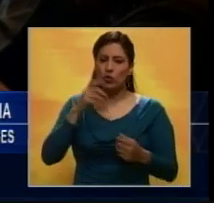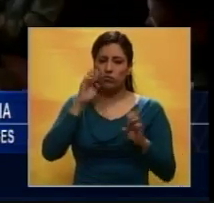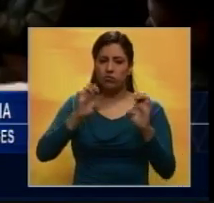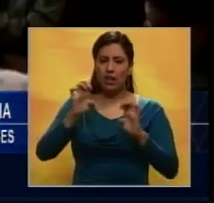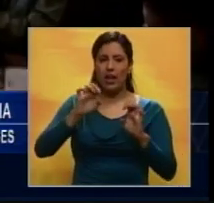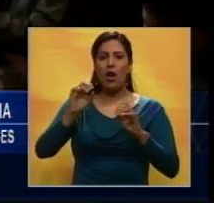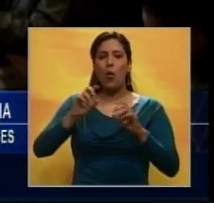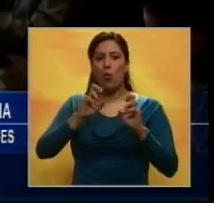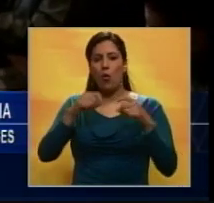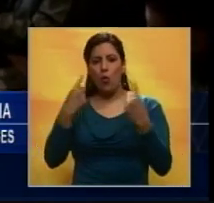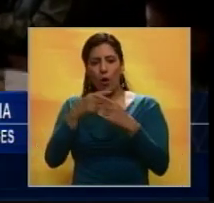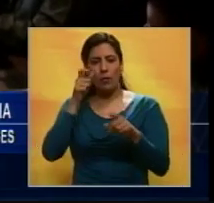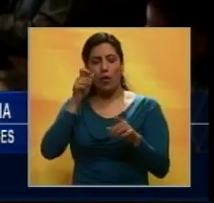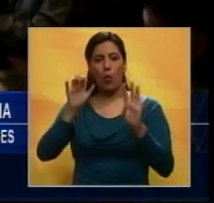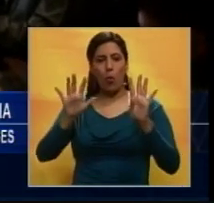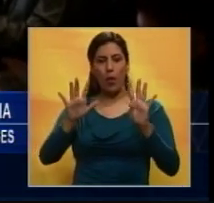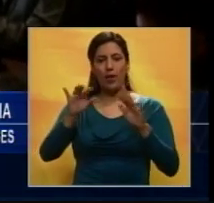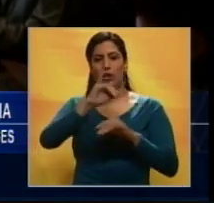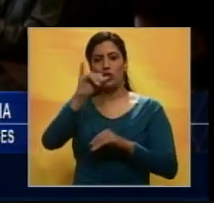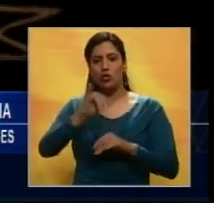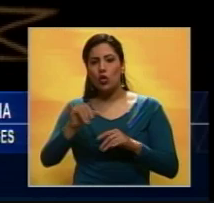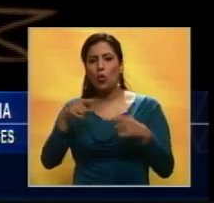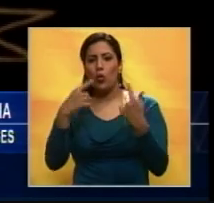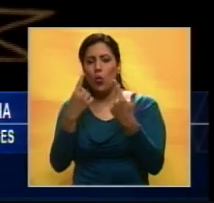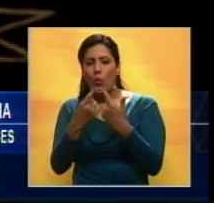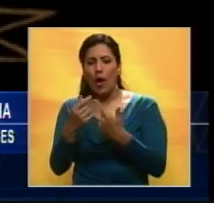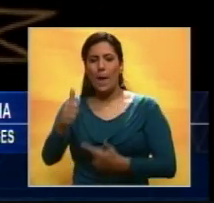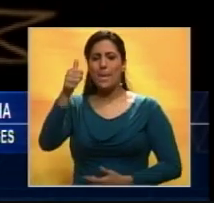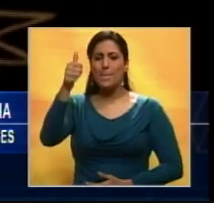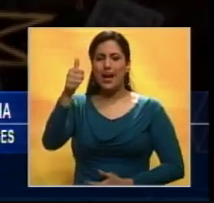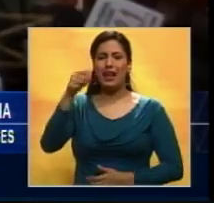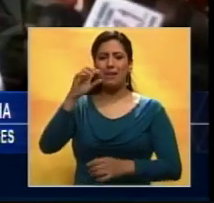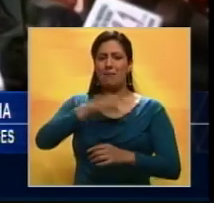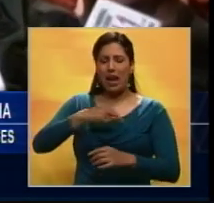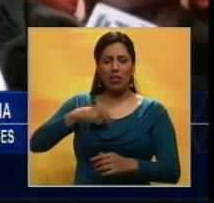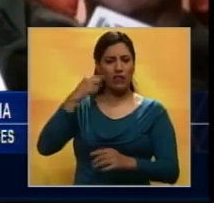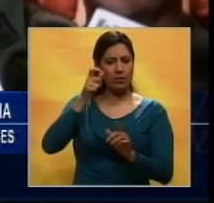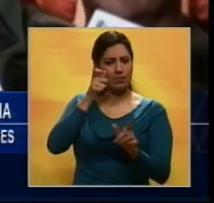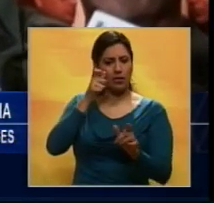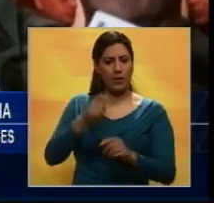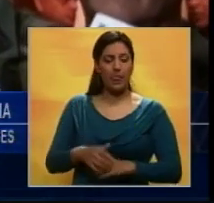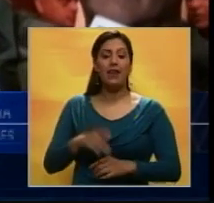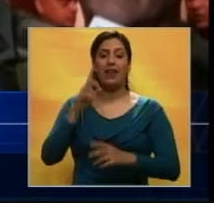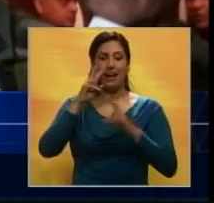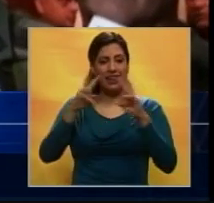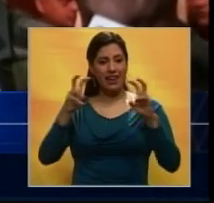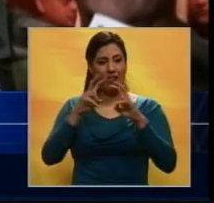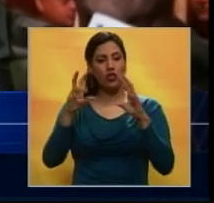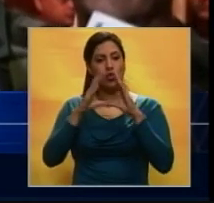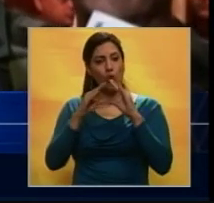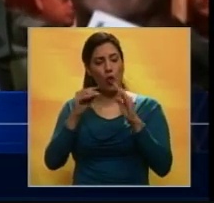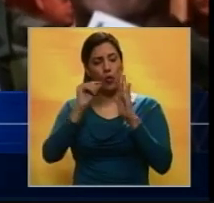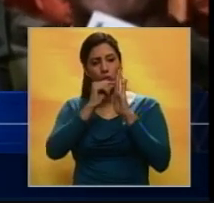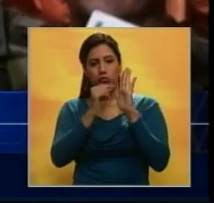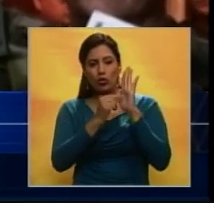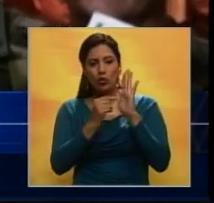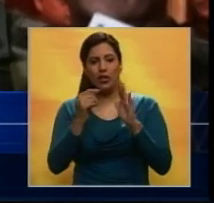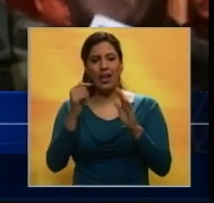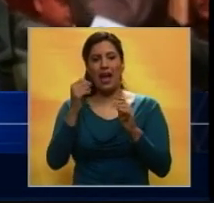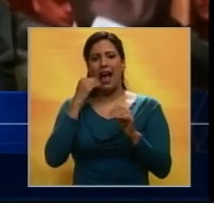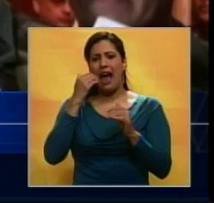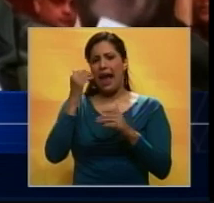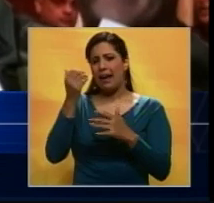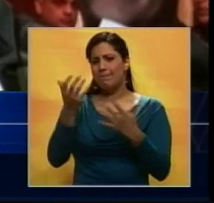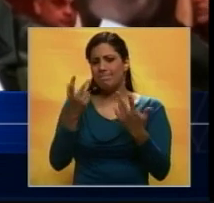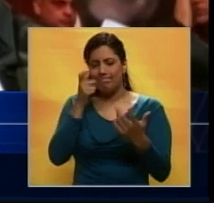implementarán puntos móviles en la Troncal 9 en zonas de mayor incidencia delictiva. Revisar la implementación de puntos